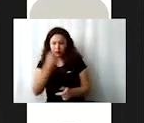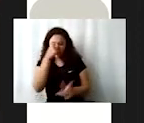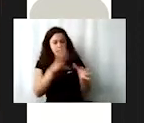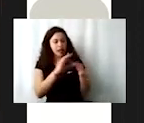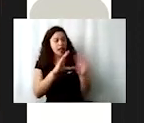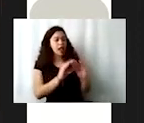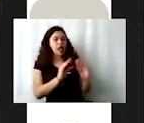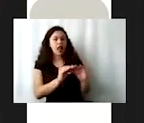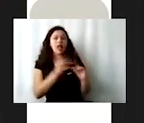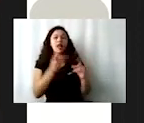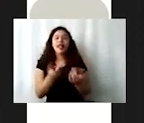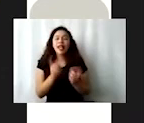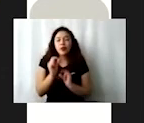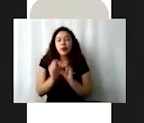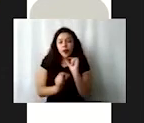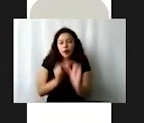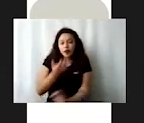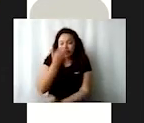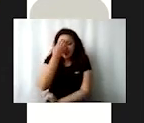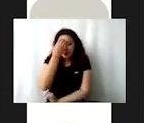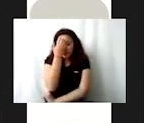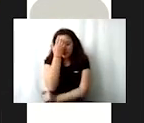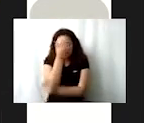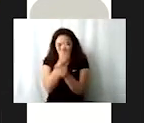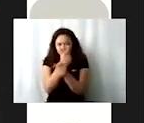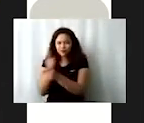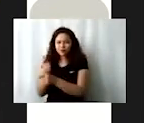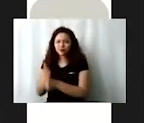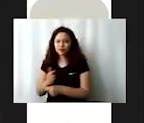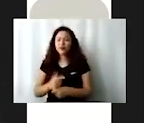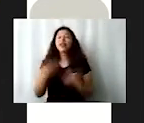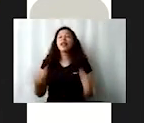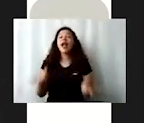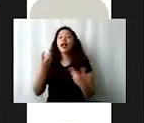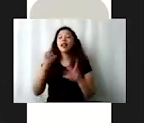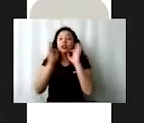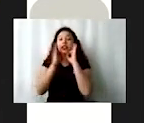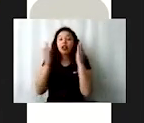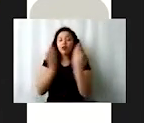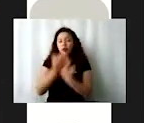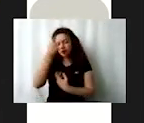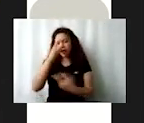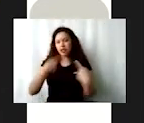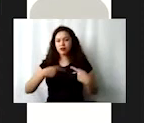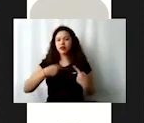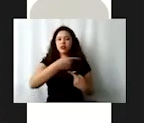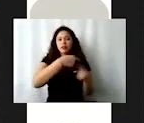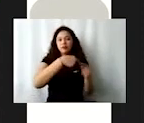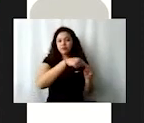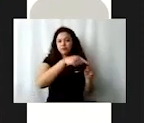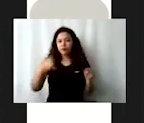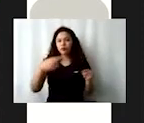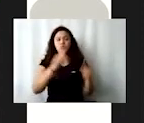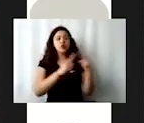a poco la está conociendo y estas son las formas que tienen las personas de darles a conocer a los demás las tareas que